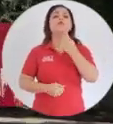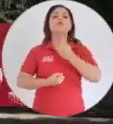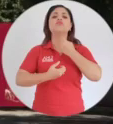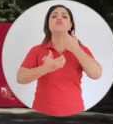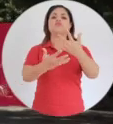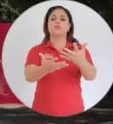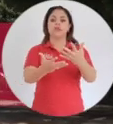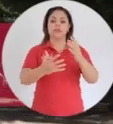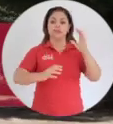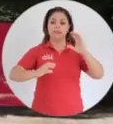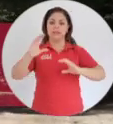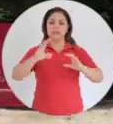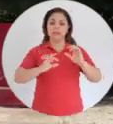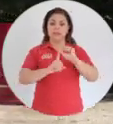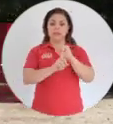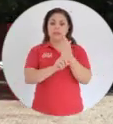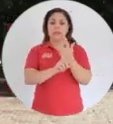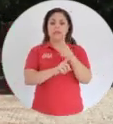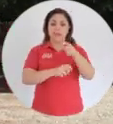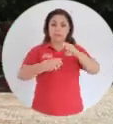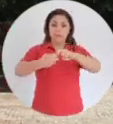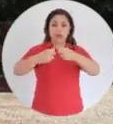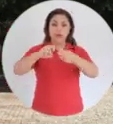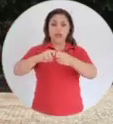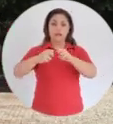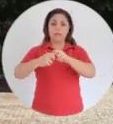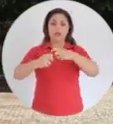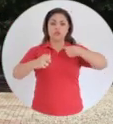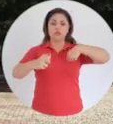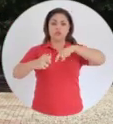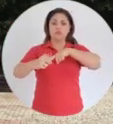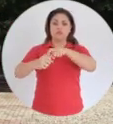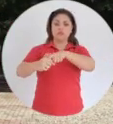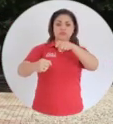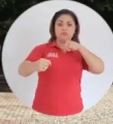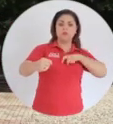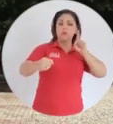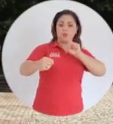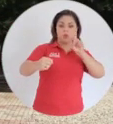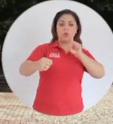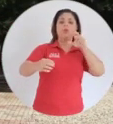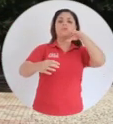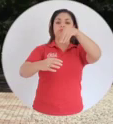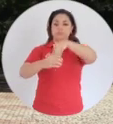frente a una problemática no ajena, ¿verdad?, y fundamental en este momento.